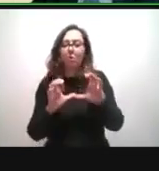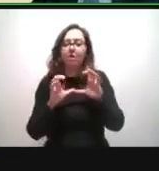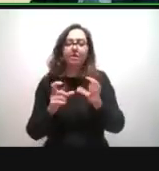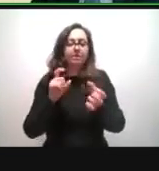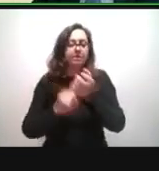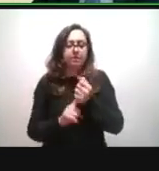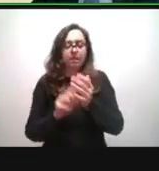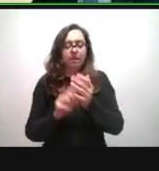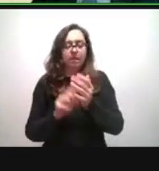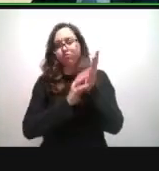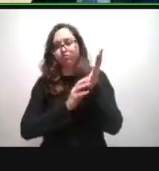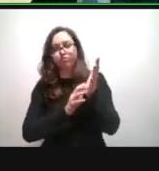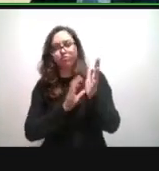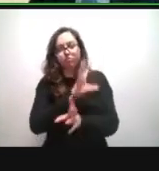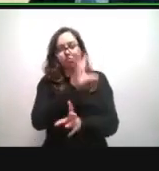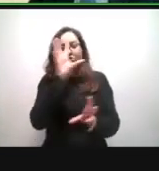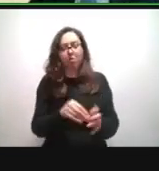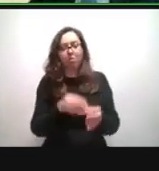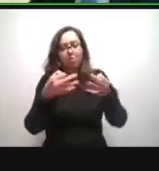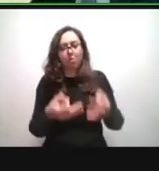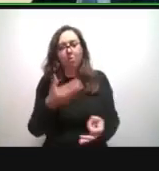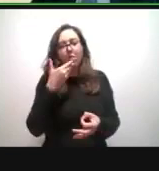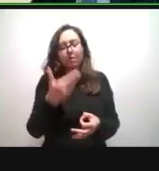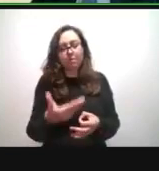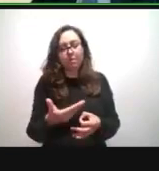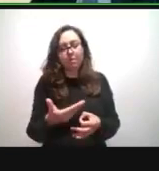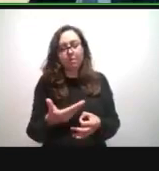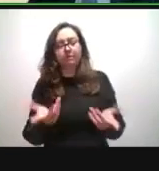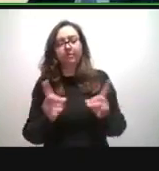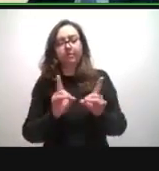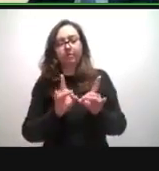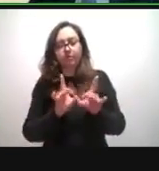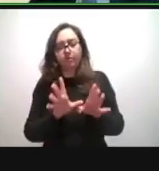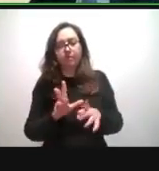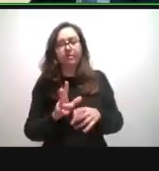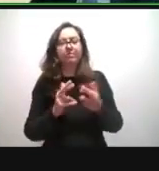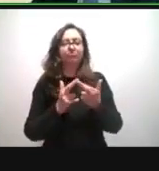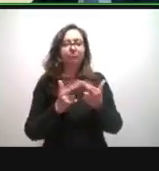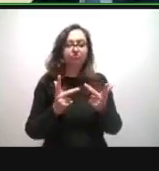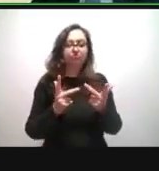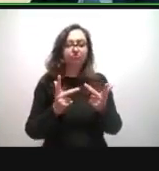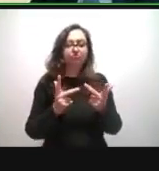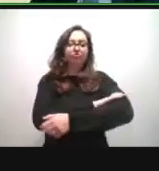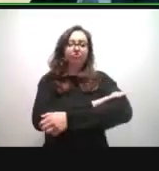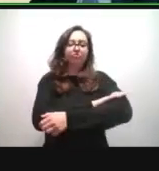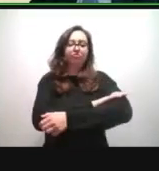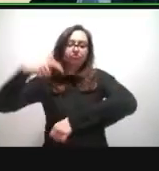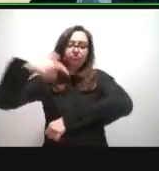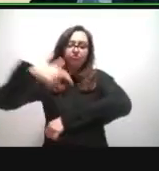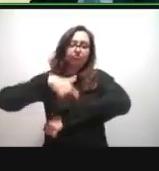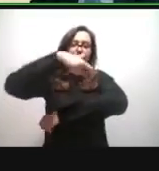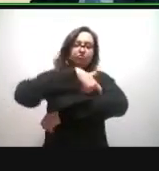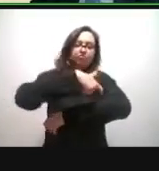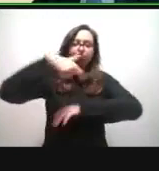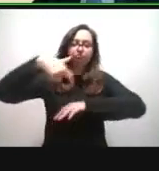y en continuidad. Inmovilizar las fracturas con la aplicación de clavos o tornillos. Revisar la continuidad de